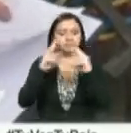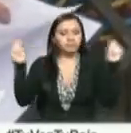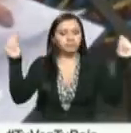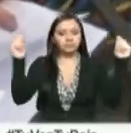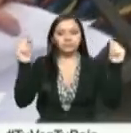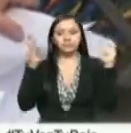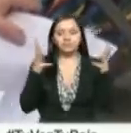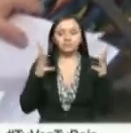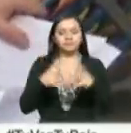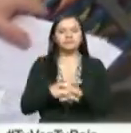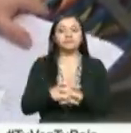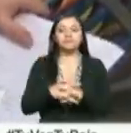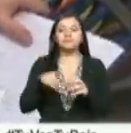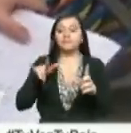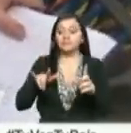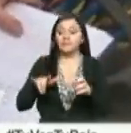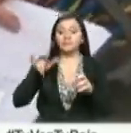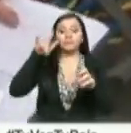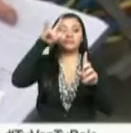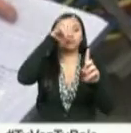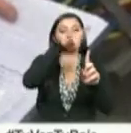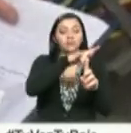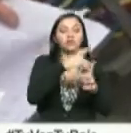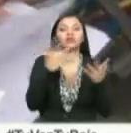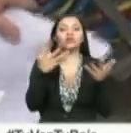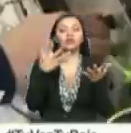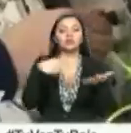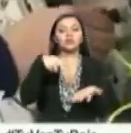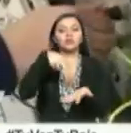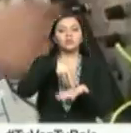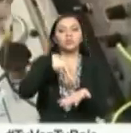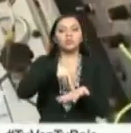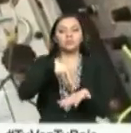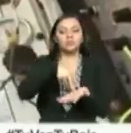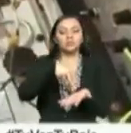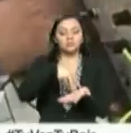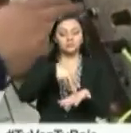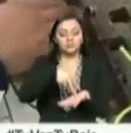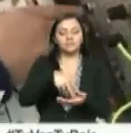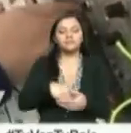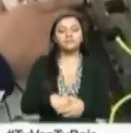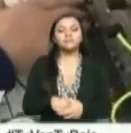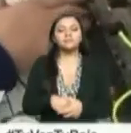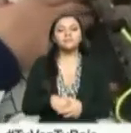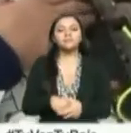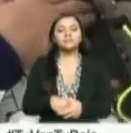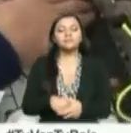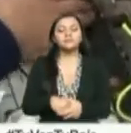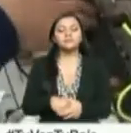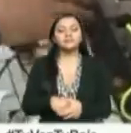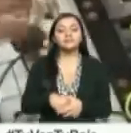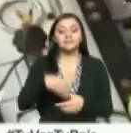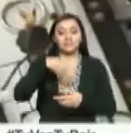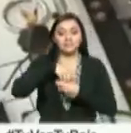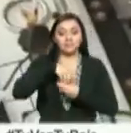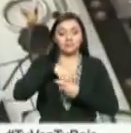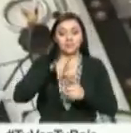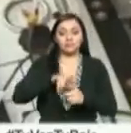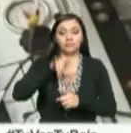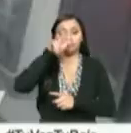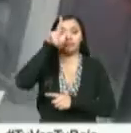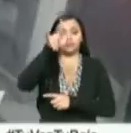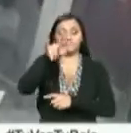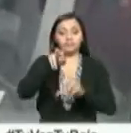país. Se dirigía hacia una base aérea rusa cerca de Latakia, en el noroeste de Siria. A bordo viajaba un tercio de